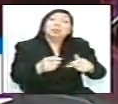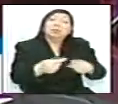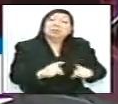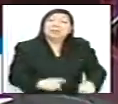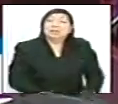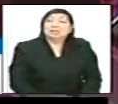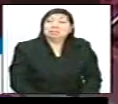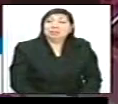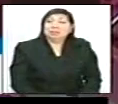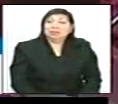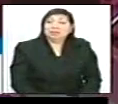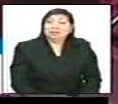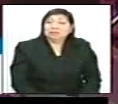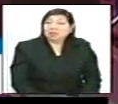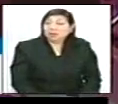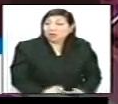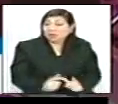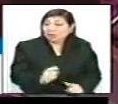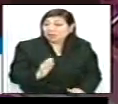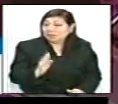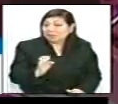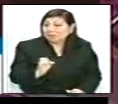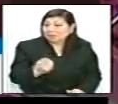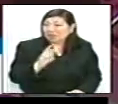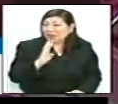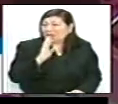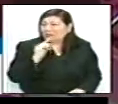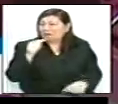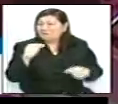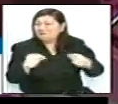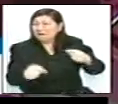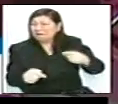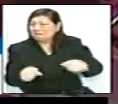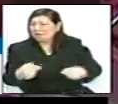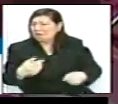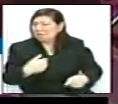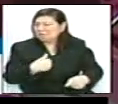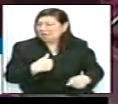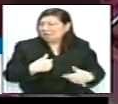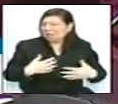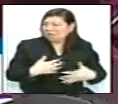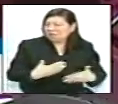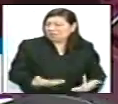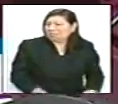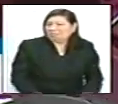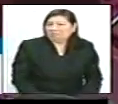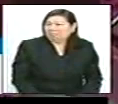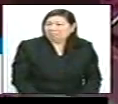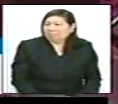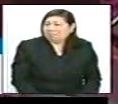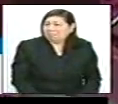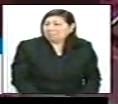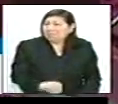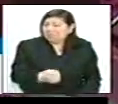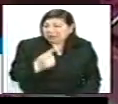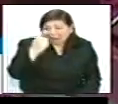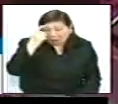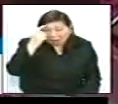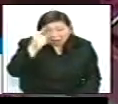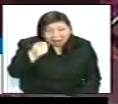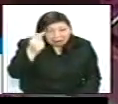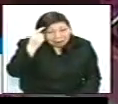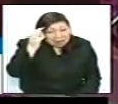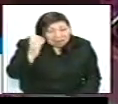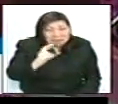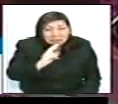que el congresista Becerril comience a hacer alusiones personales, que aquí hay miedo, que no sé cuánto? Bueno, si